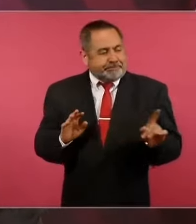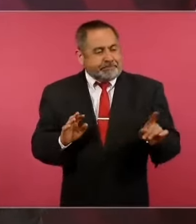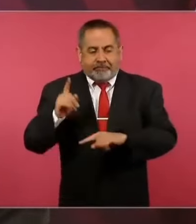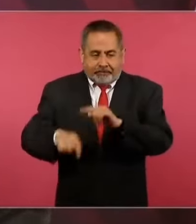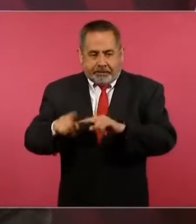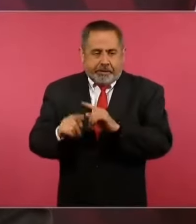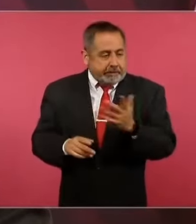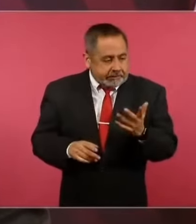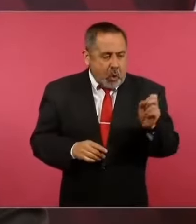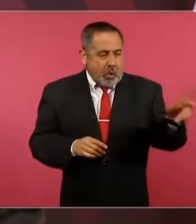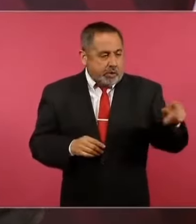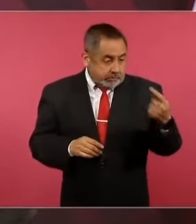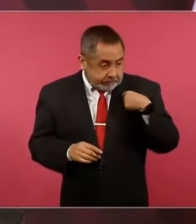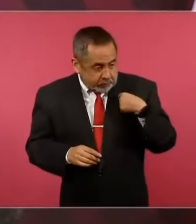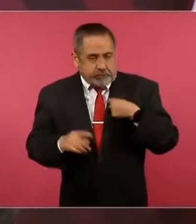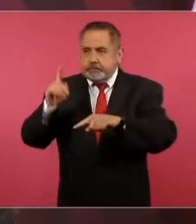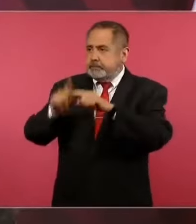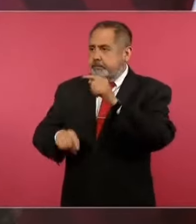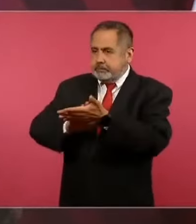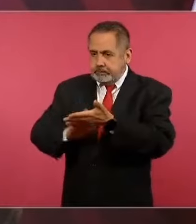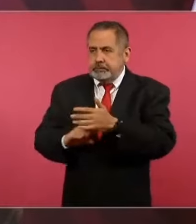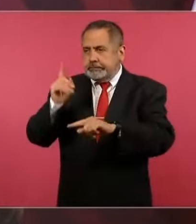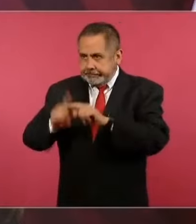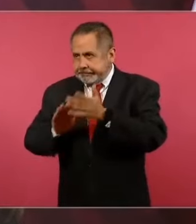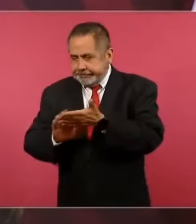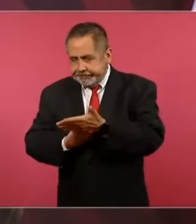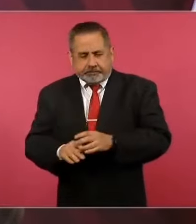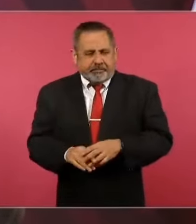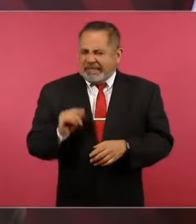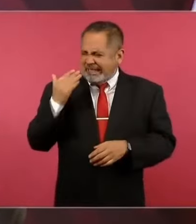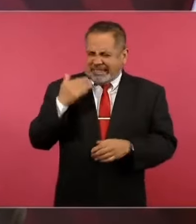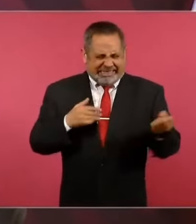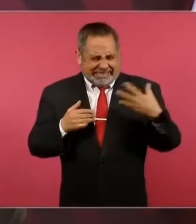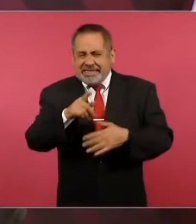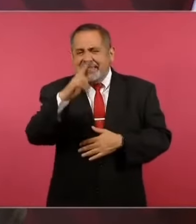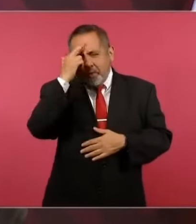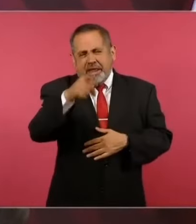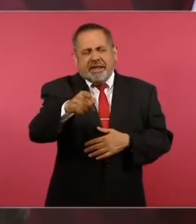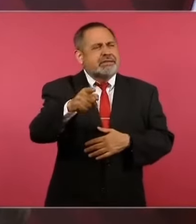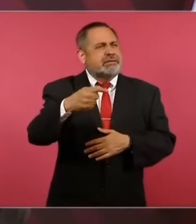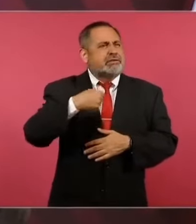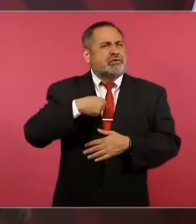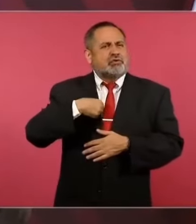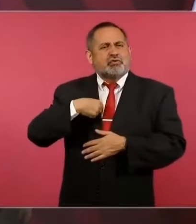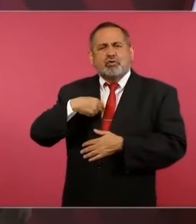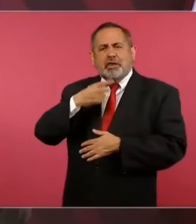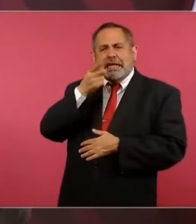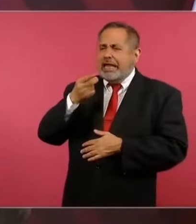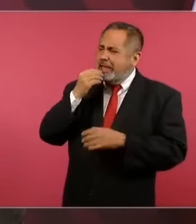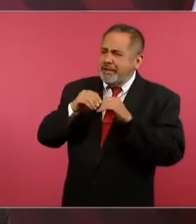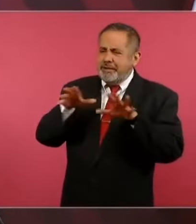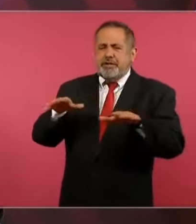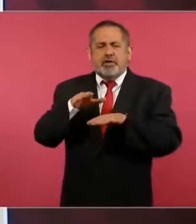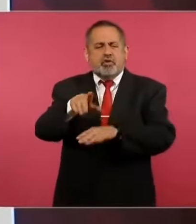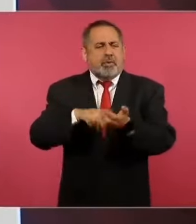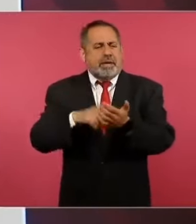y estamos borrando, pero ahora nos mandaron una. ¿Se acuerdan que di a conocer lo